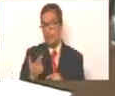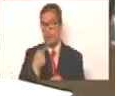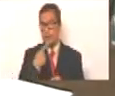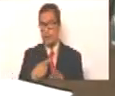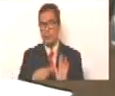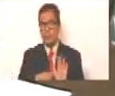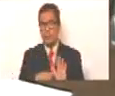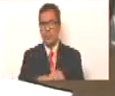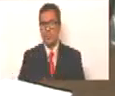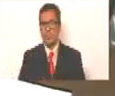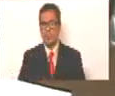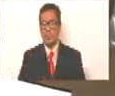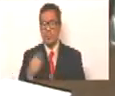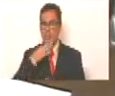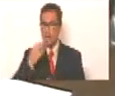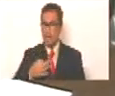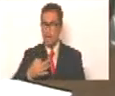es algo que nos llena